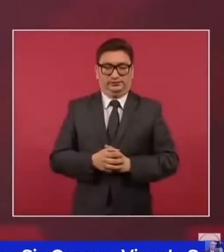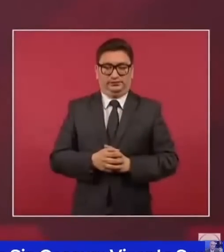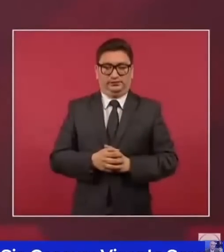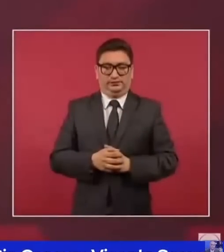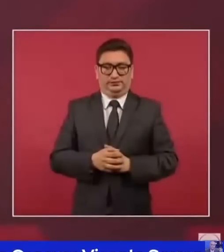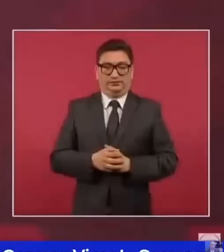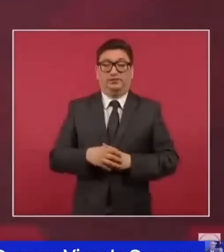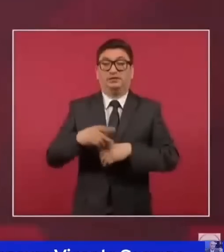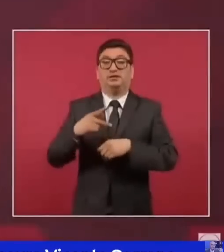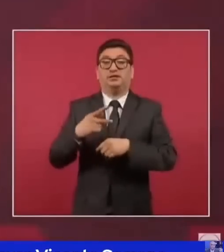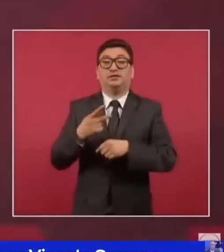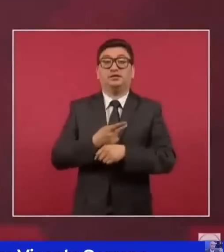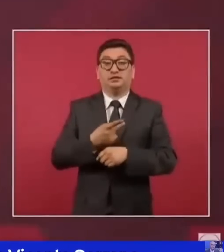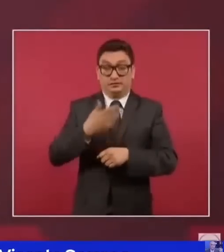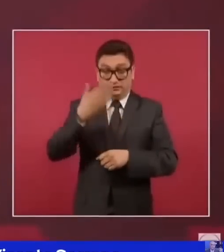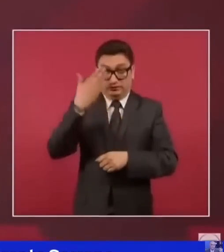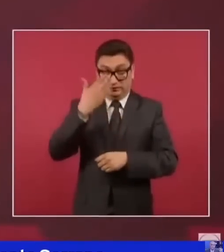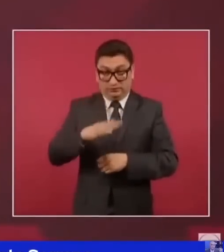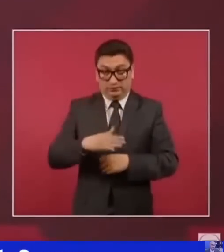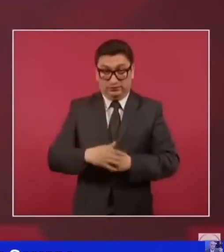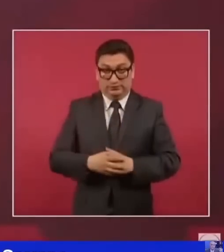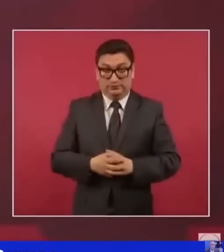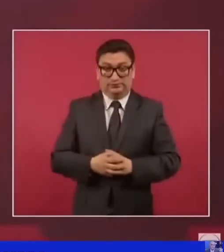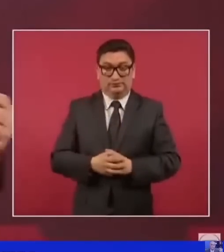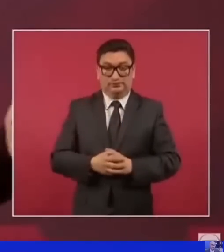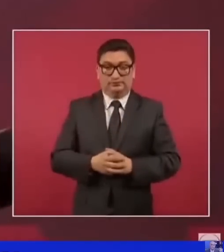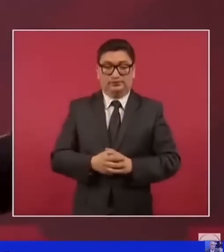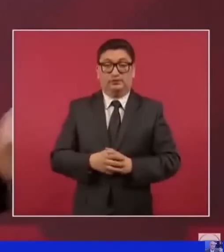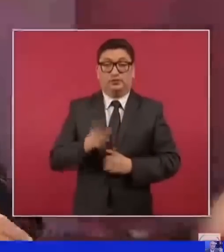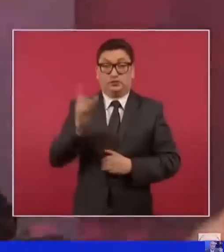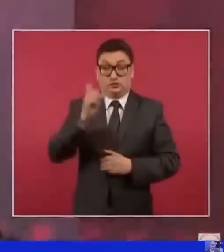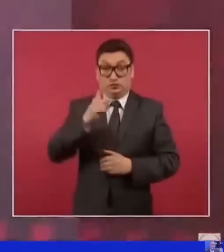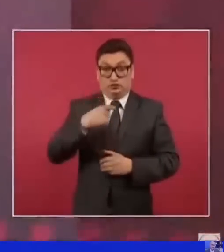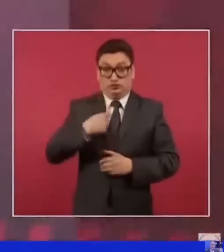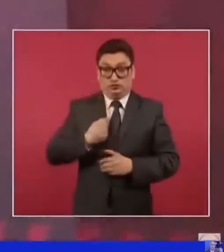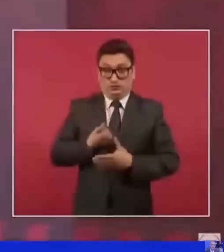¿Saben qué me hicieron? Que cuando salgo